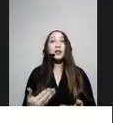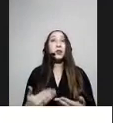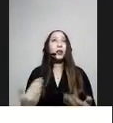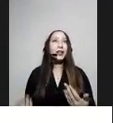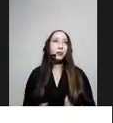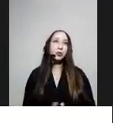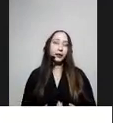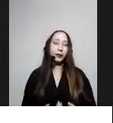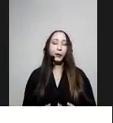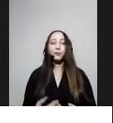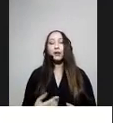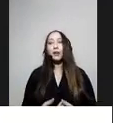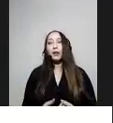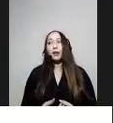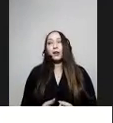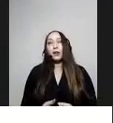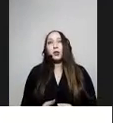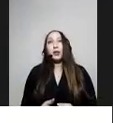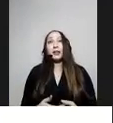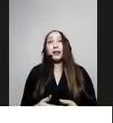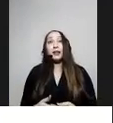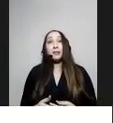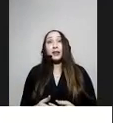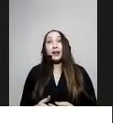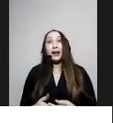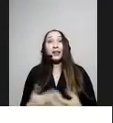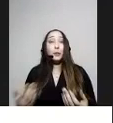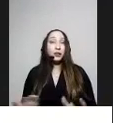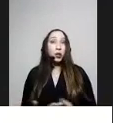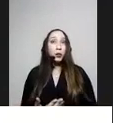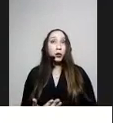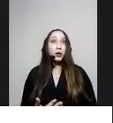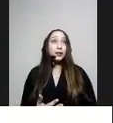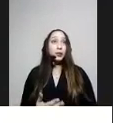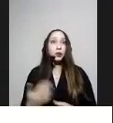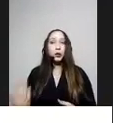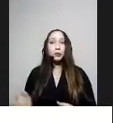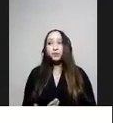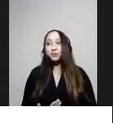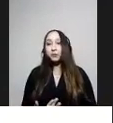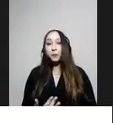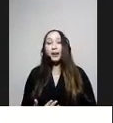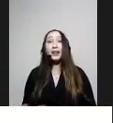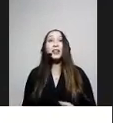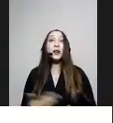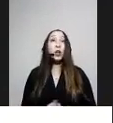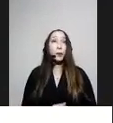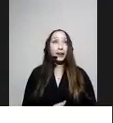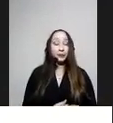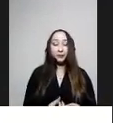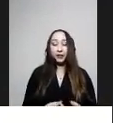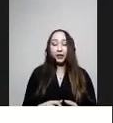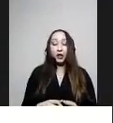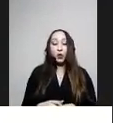les dificultaba mucho el trabajo. Yolanda cae en depresión por toda esta situación y es llevada al